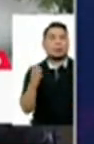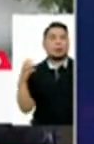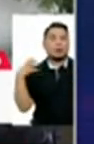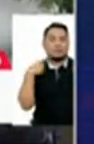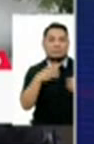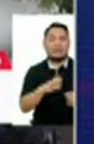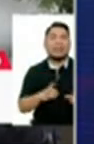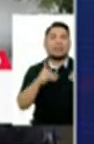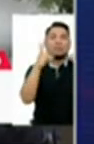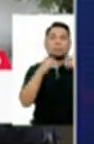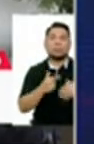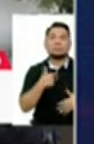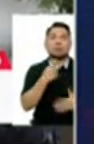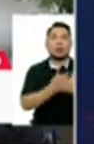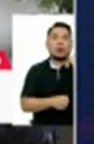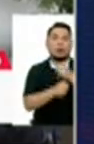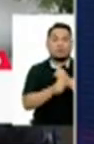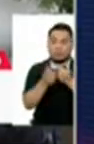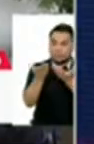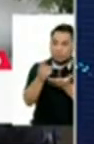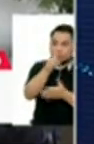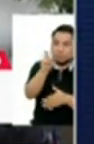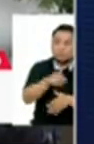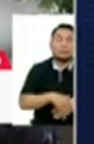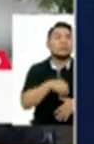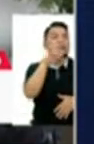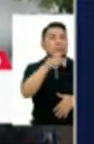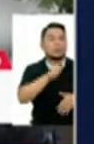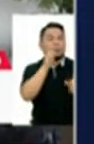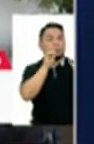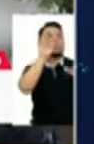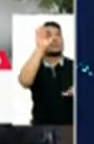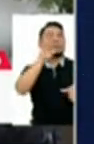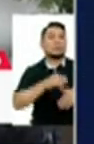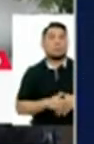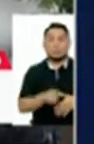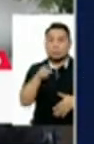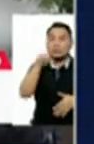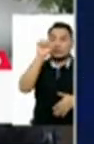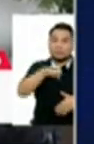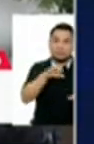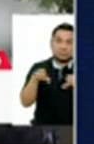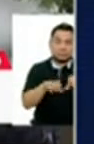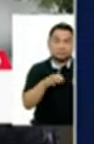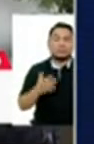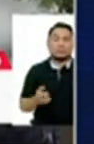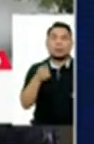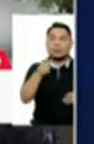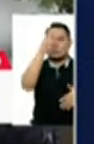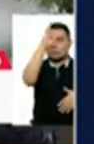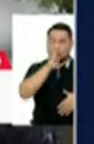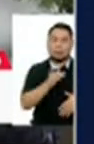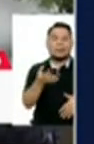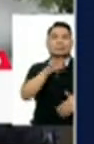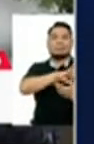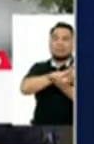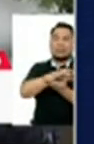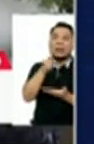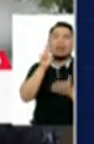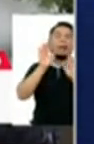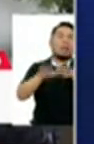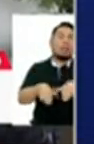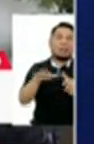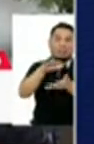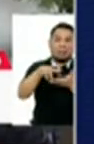y en esa medida nuestro trabajo va a ser esa, porque hay que garantizar el derecho a la educación y una de las formas